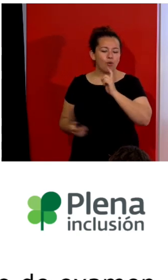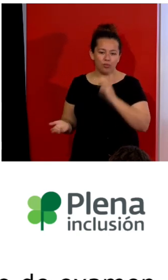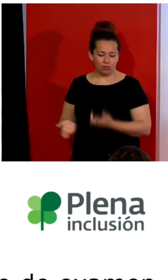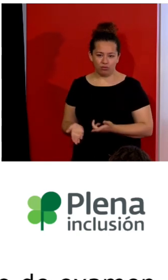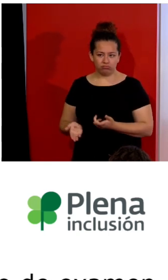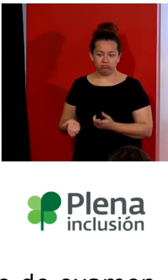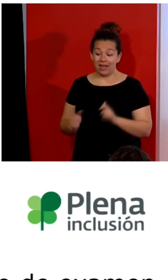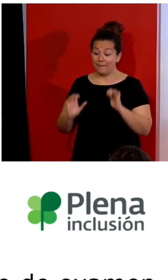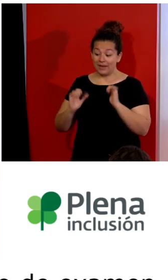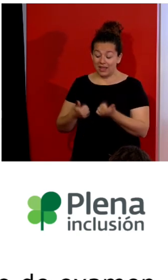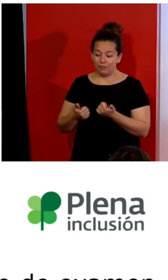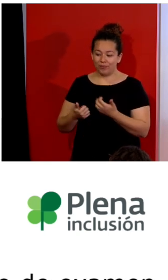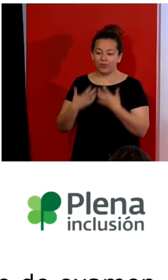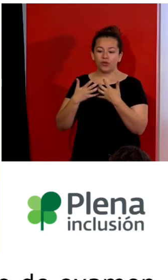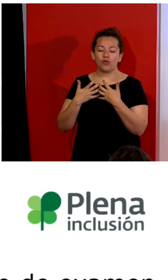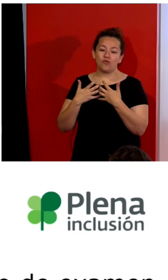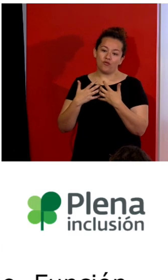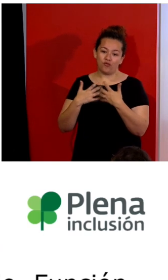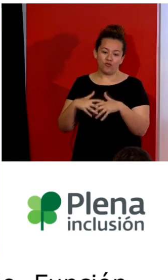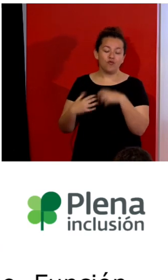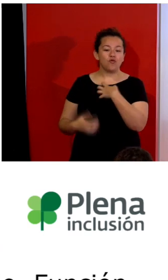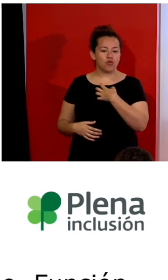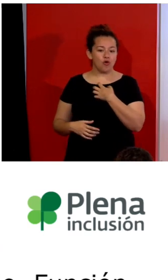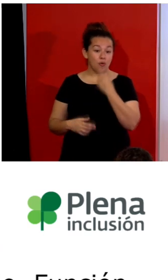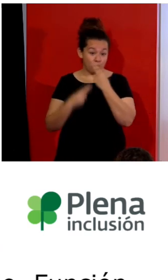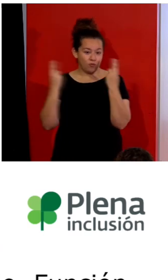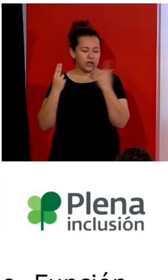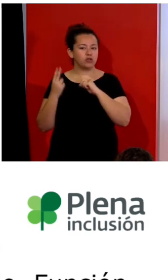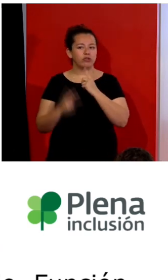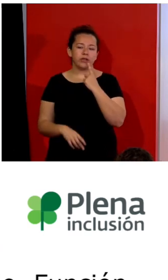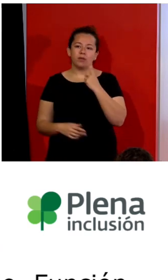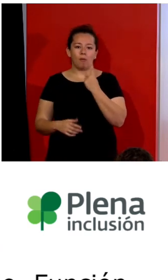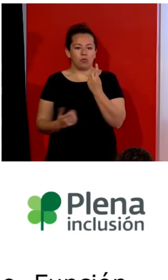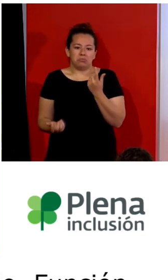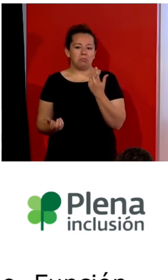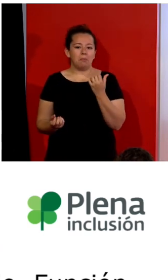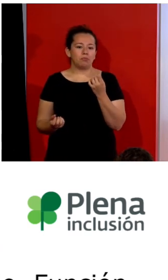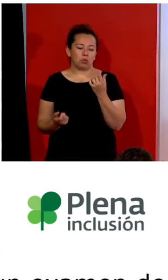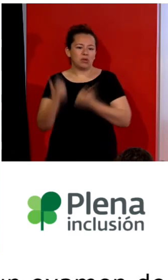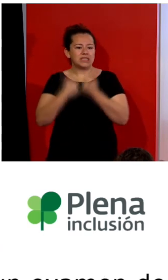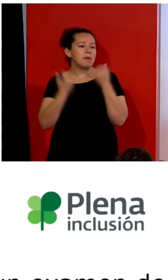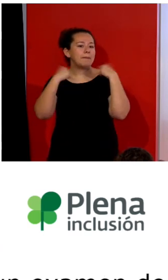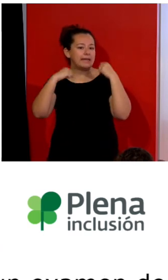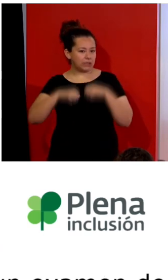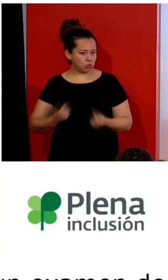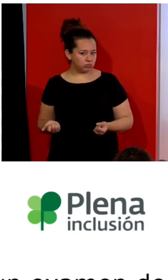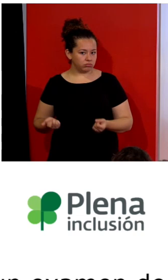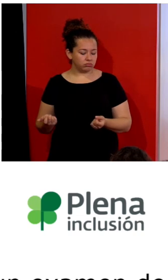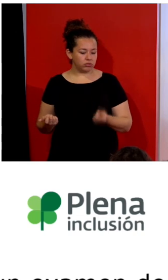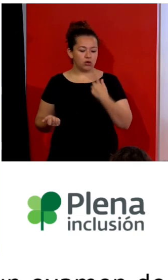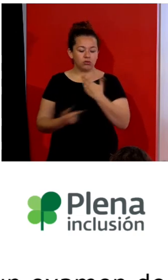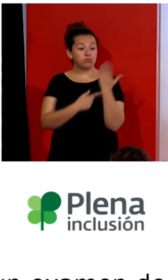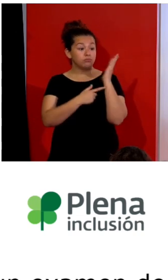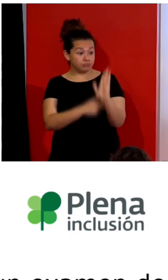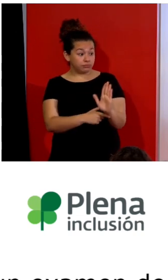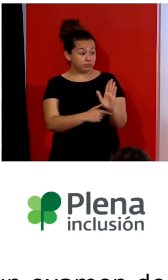en función pública apostábamos porque fuera un examen de carácter práctico. Nosotros se lo expusimos